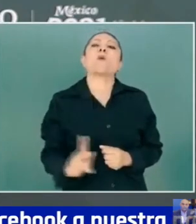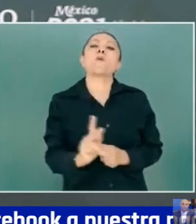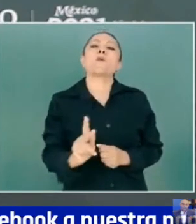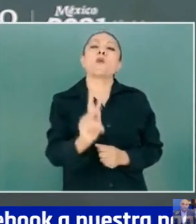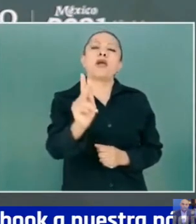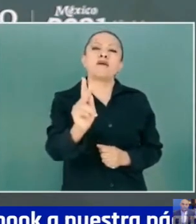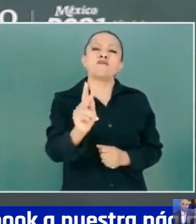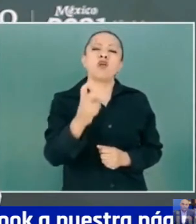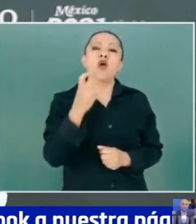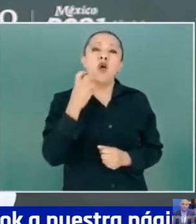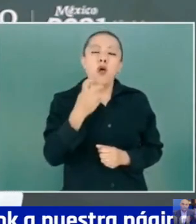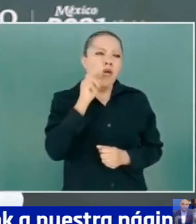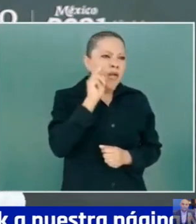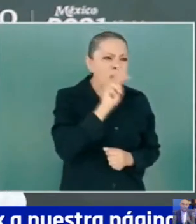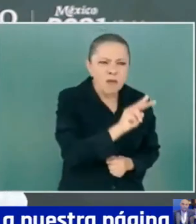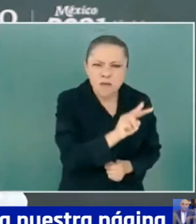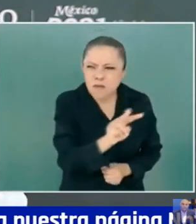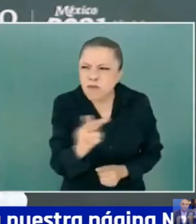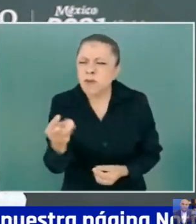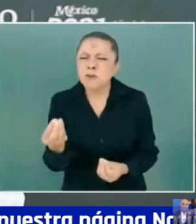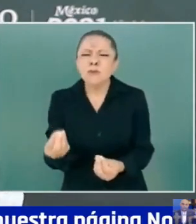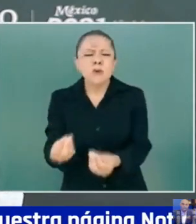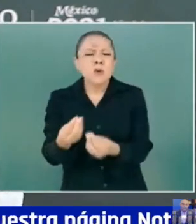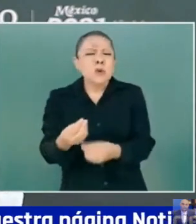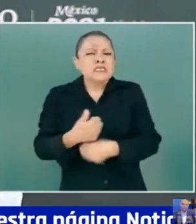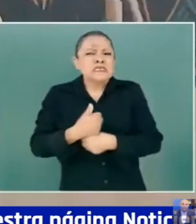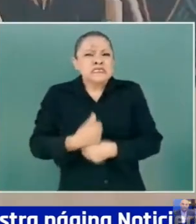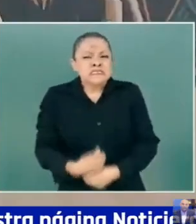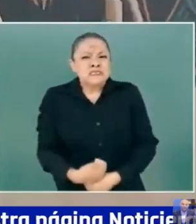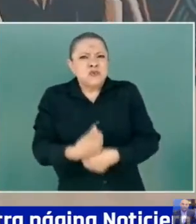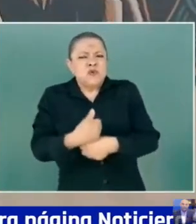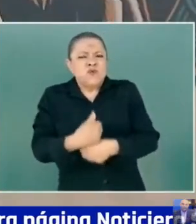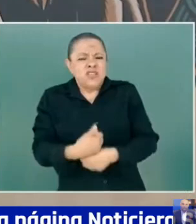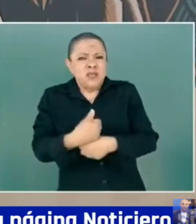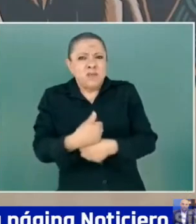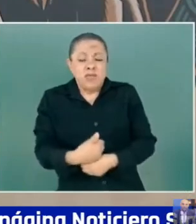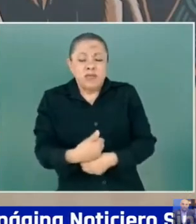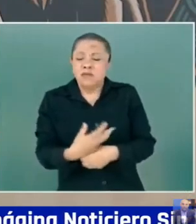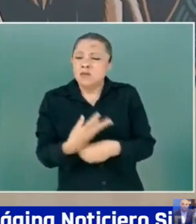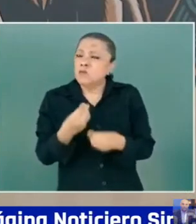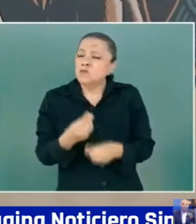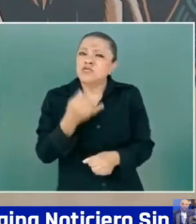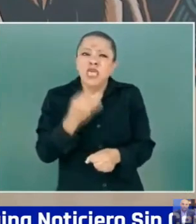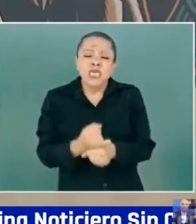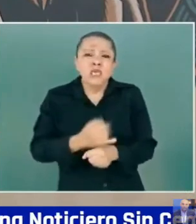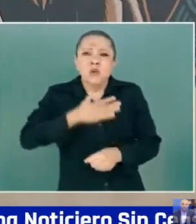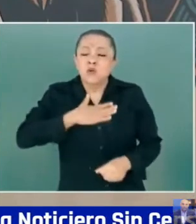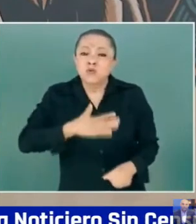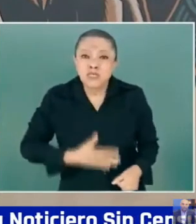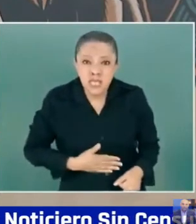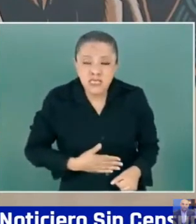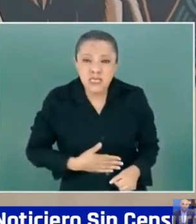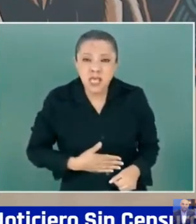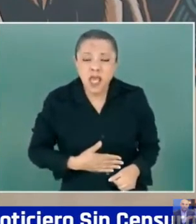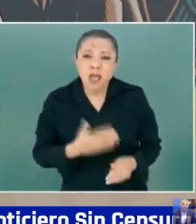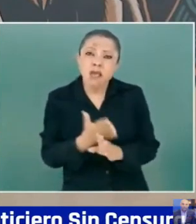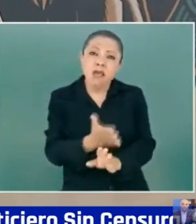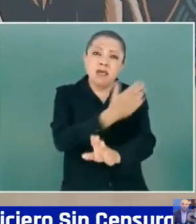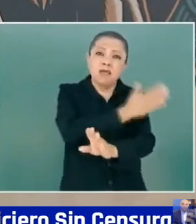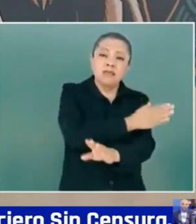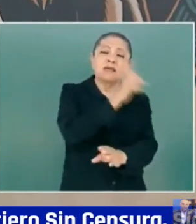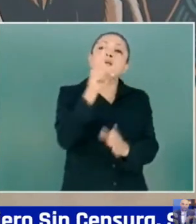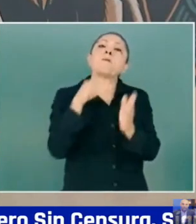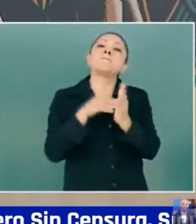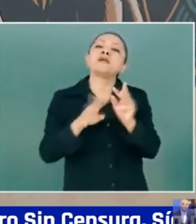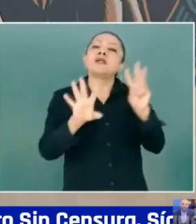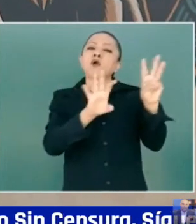el que vio tanto sufrimiento y tanta injusticia desde el 1811